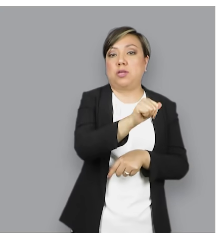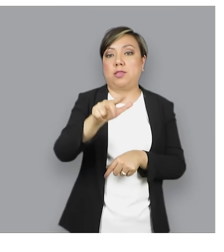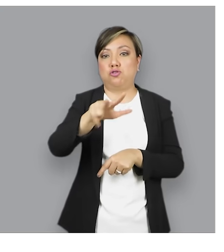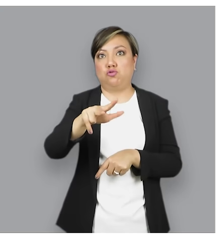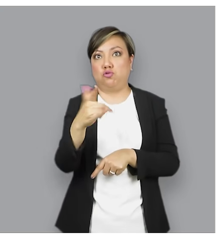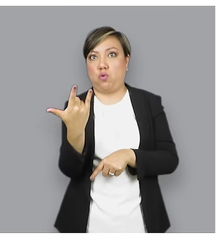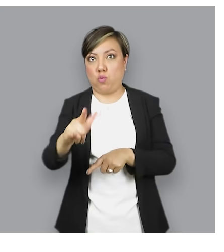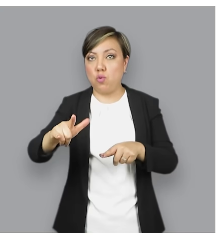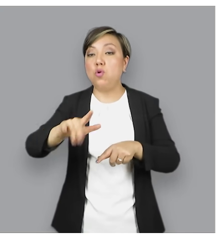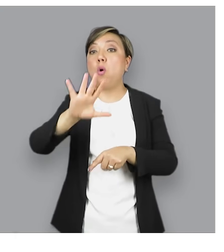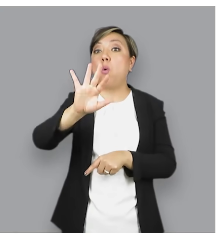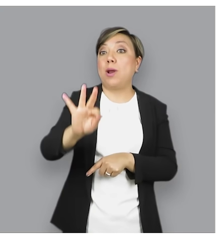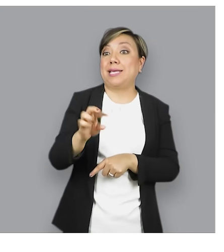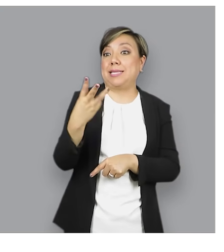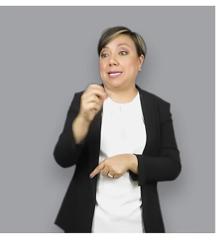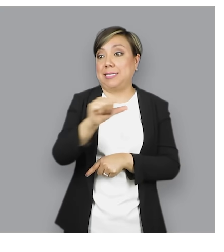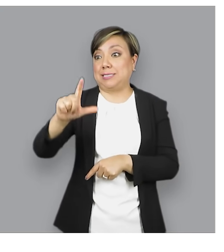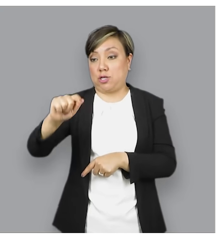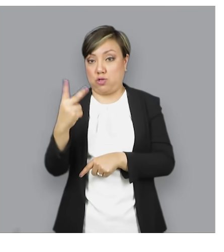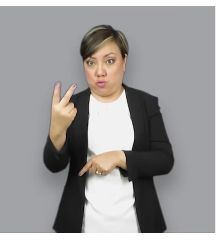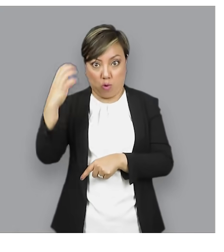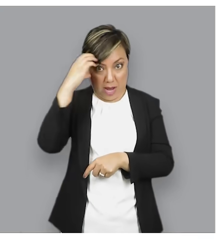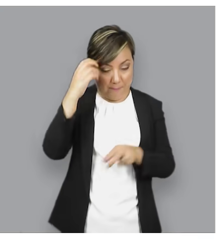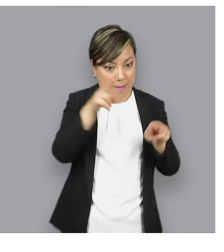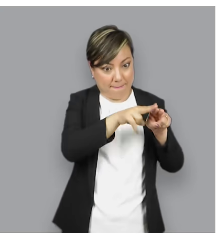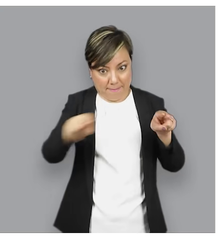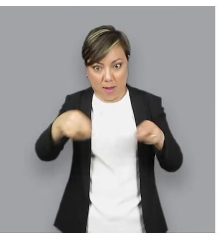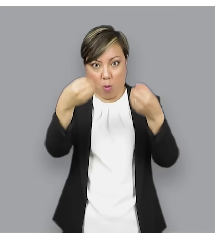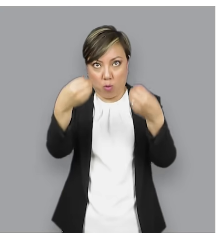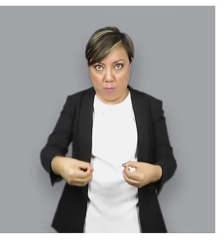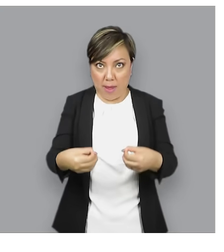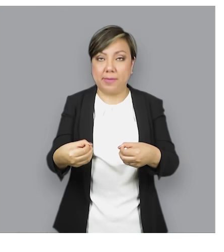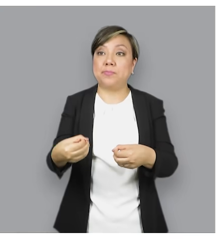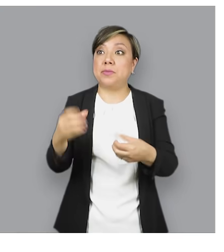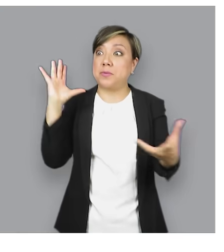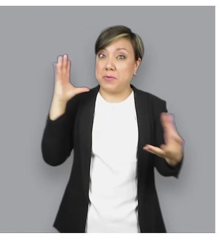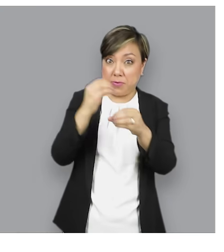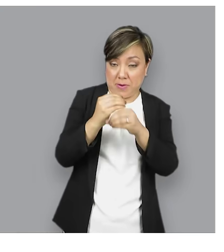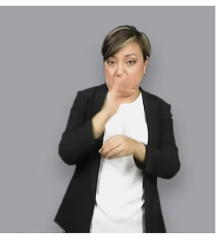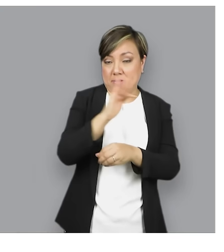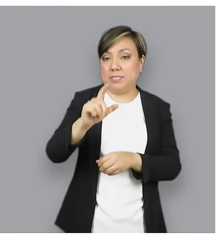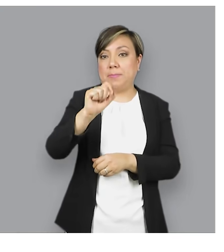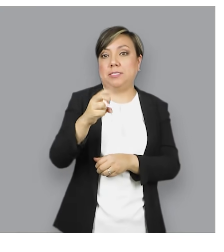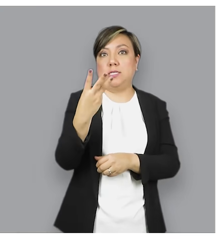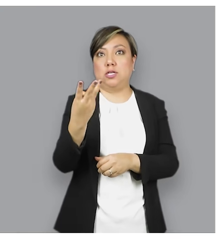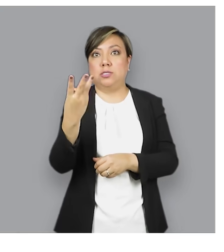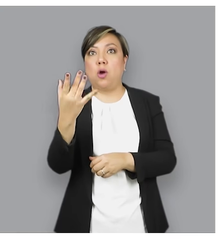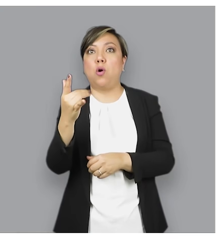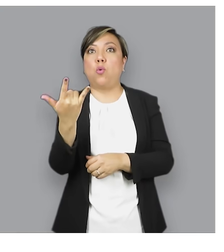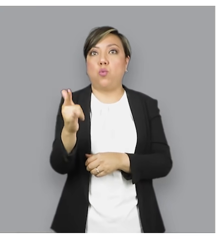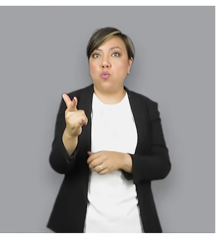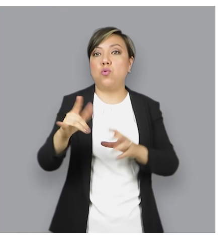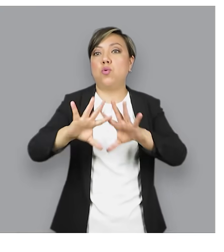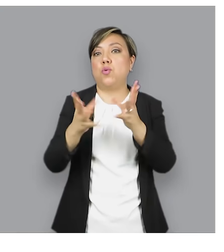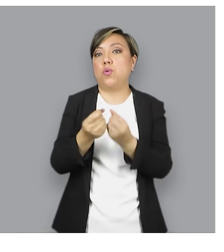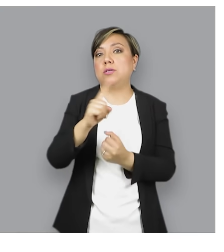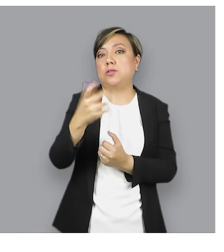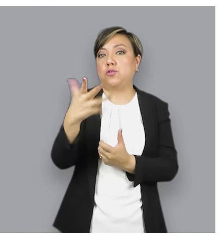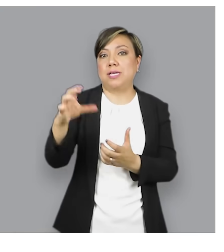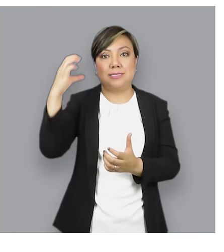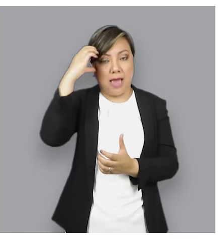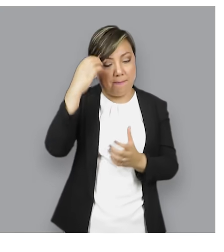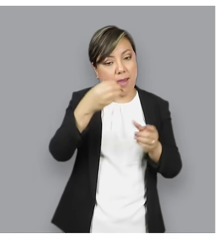pasamos de 43 a 72 camas, mientras que la semana pasada, hasta el viernes 23 de julio, alcanzamos 110